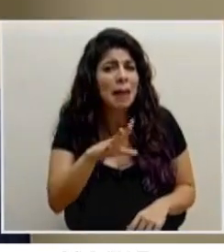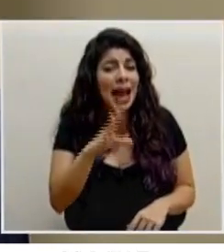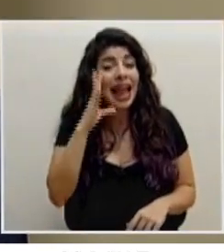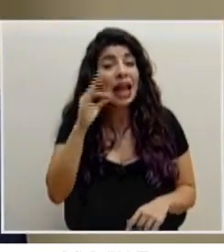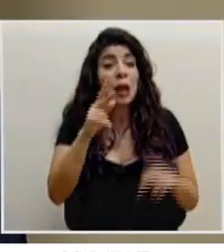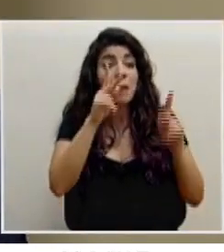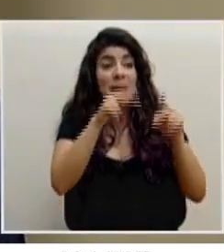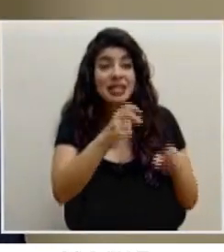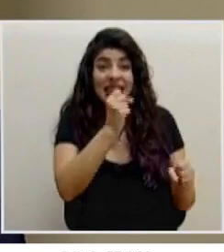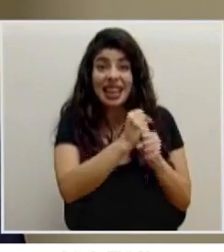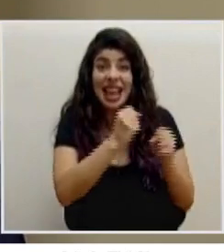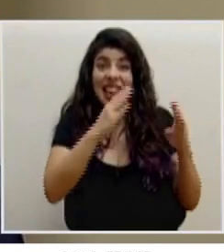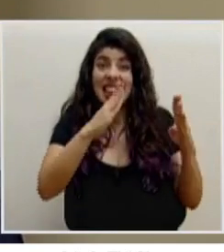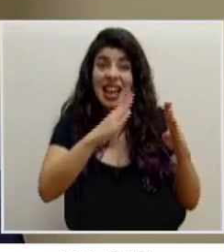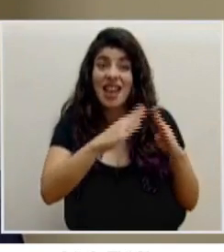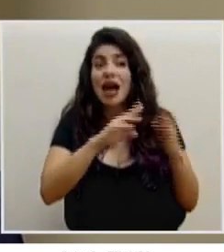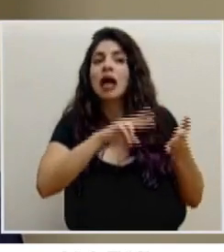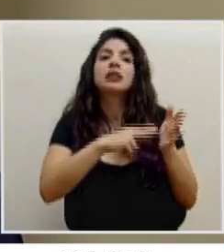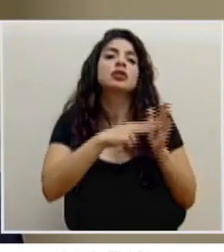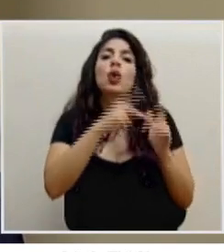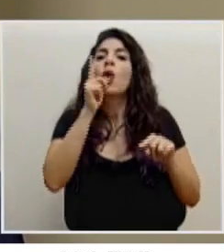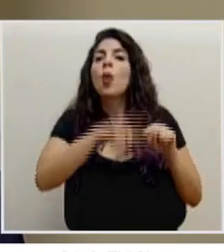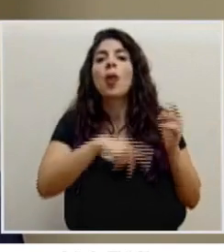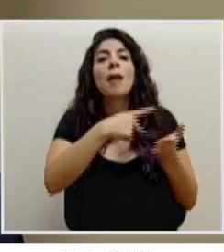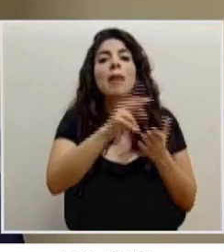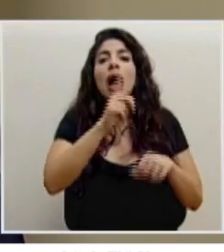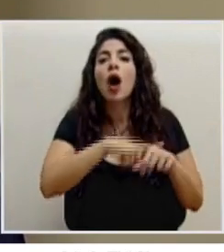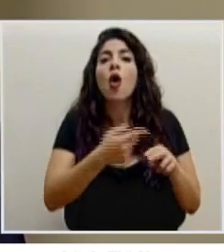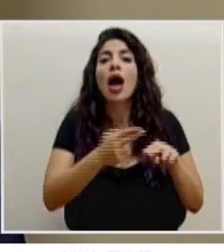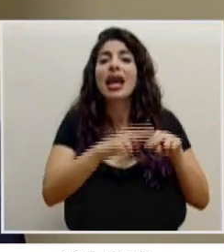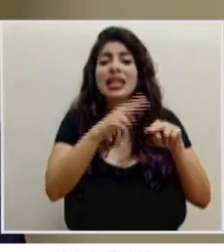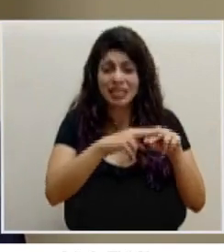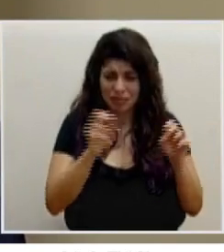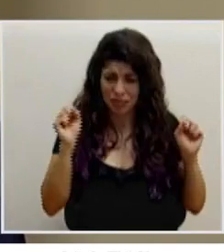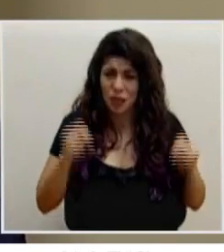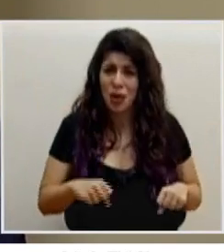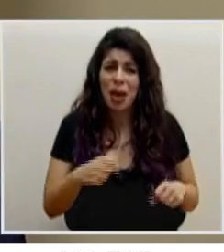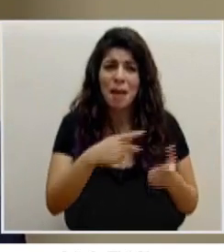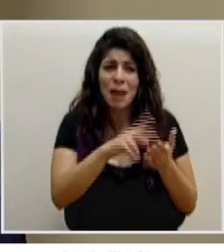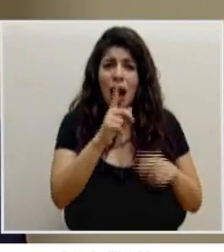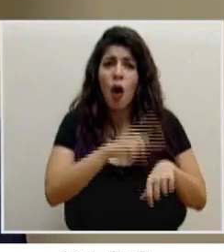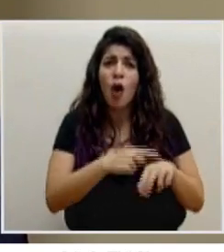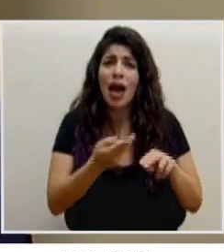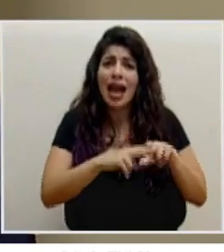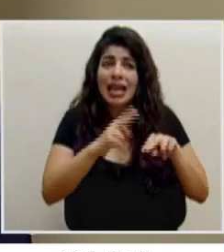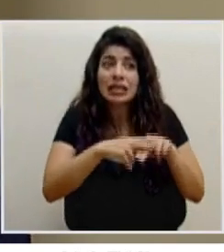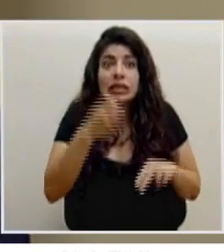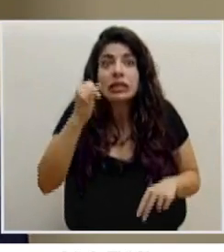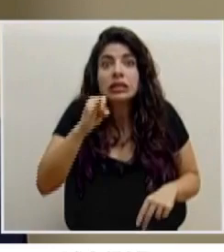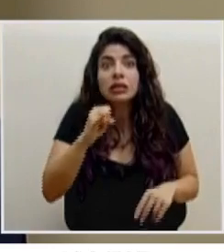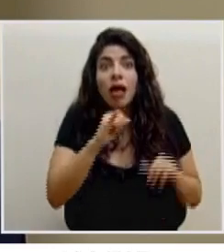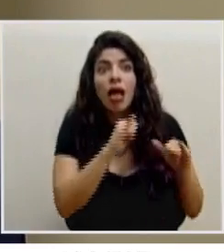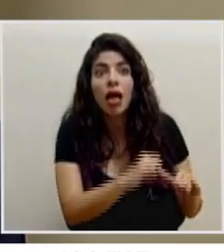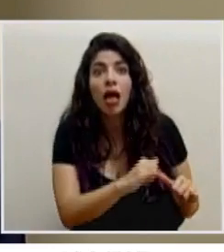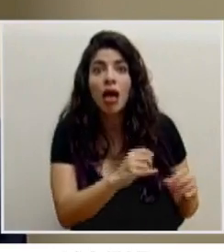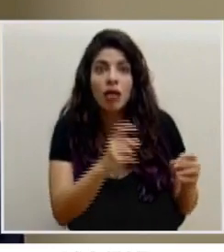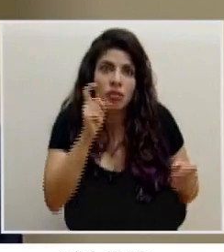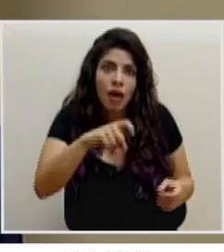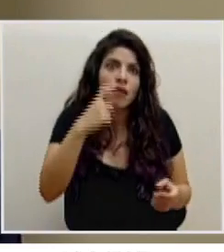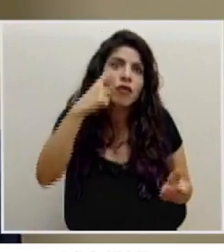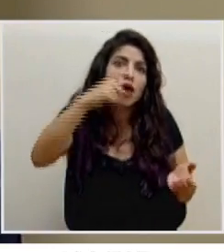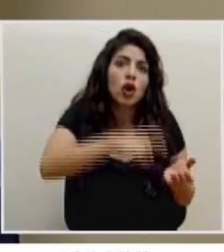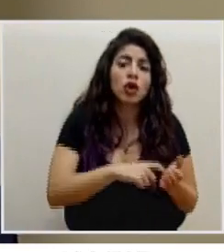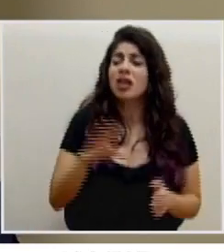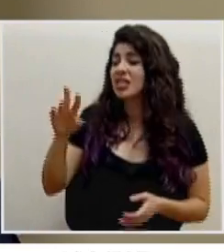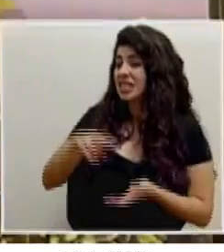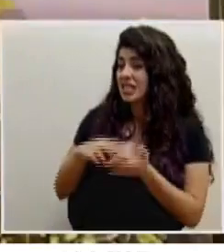que teletrabaja no puede tener pago por horas extra. Claro que puede tener pago por horas extra porque si lo amerita, tiene que también reconocérsele. Es un derecho. En el